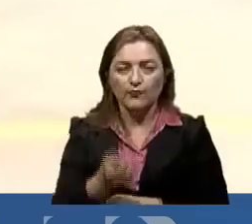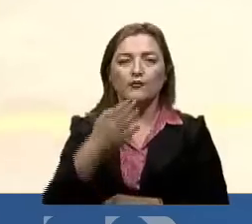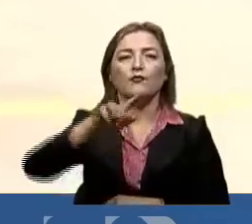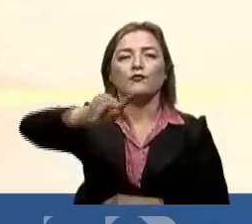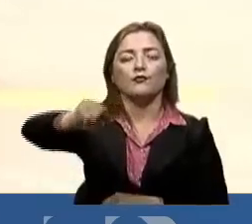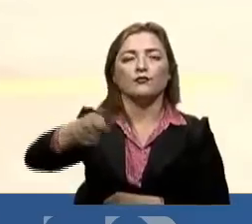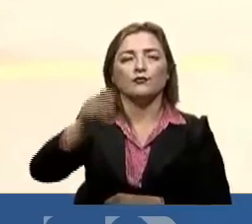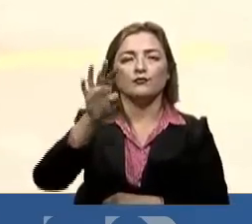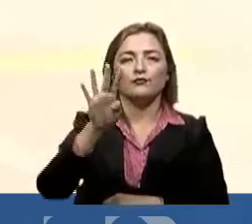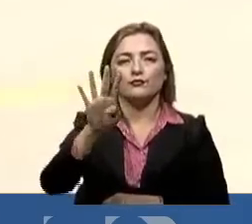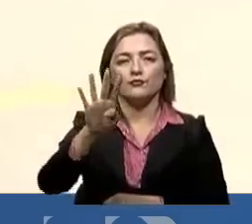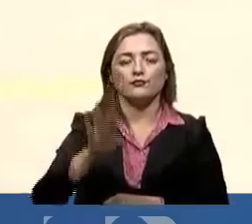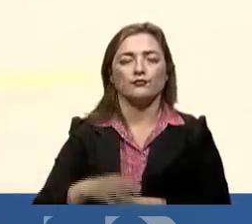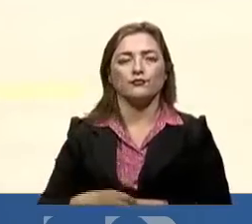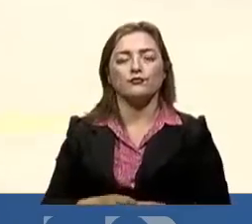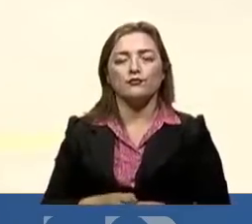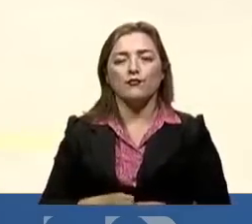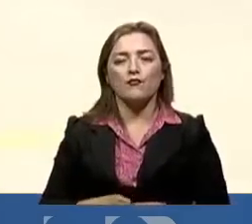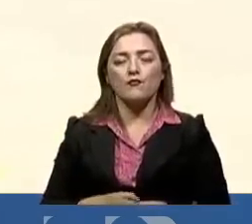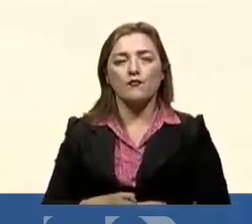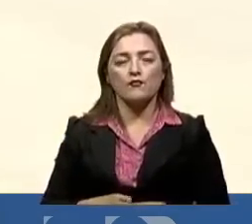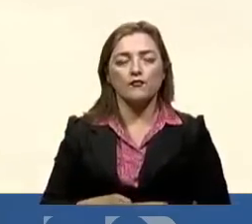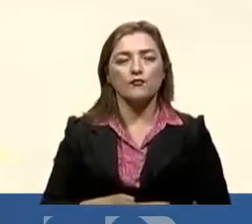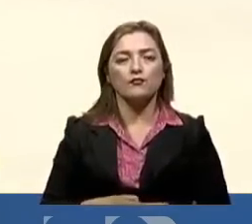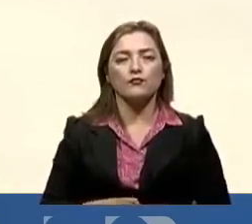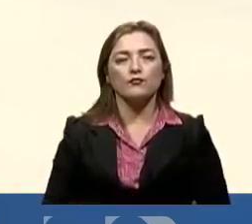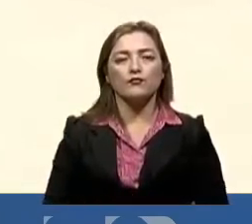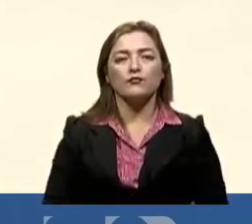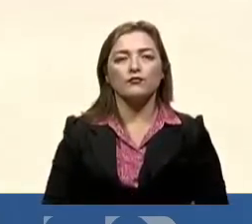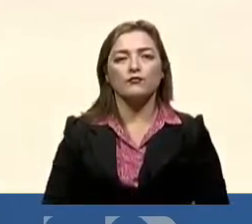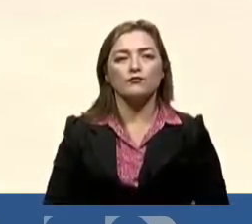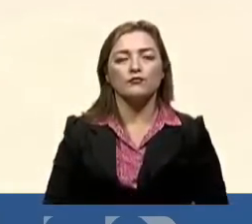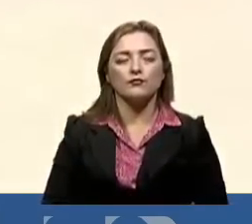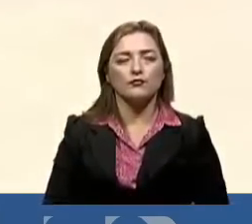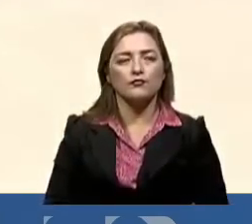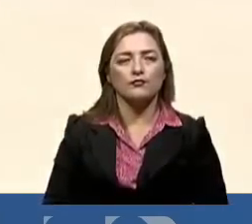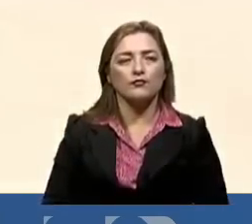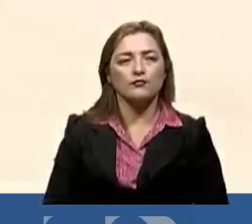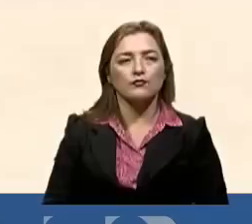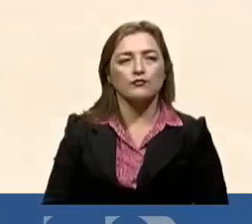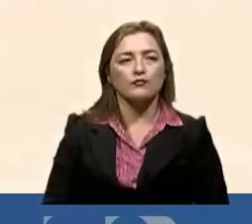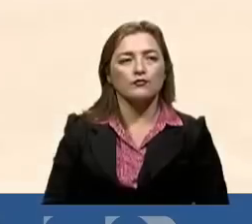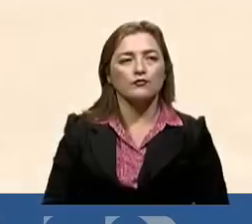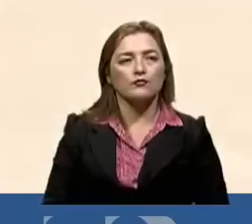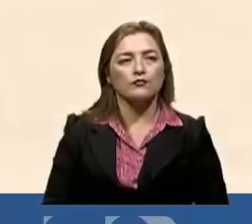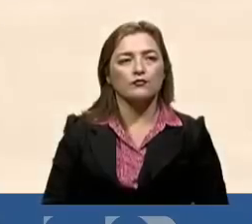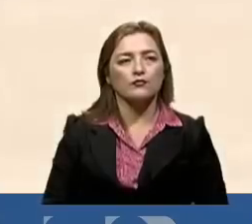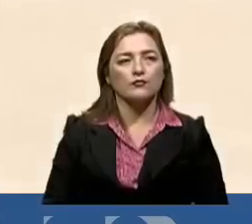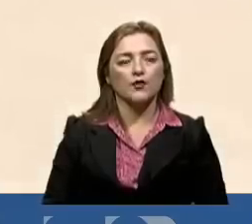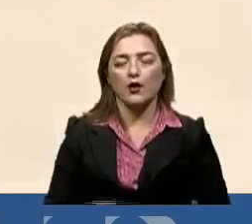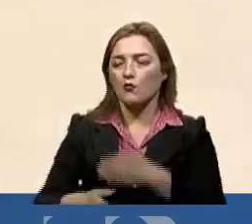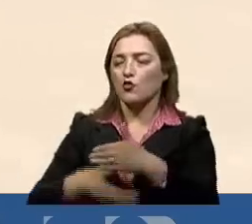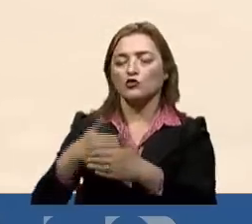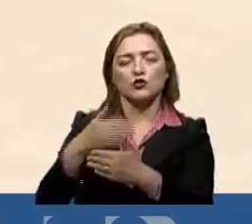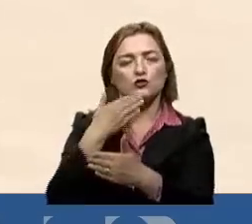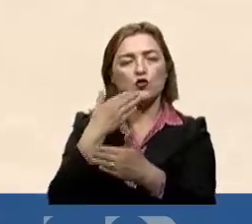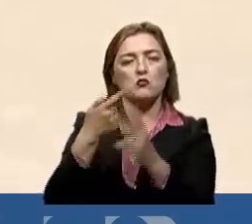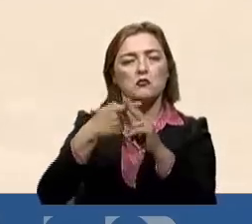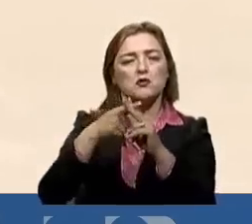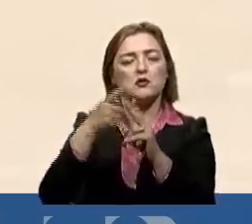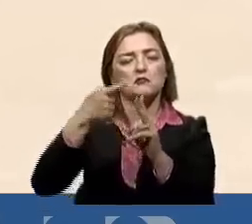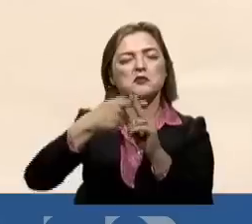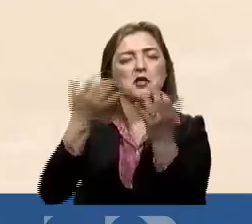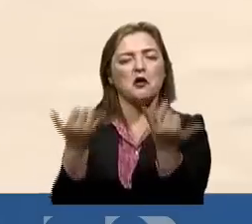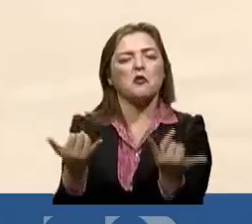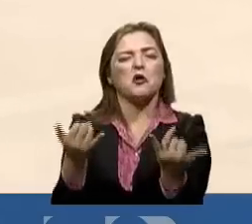para Teleamazonas. Coméntenos cómo le parece a usted el inicio ya de este proceso de revisión técnica vehicular que ha empezado